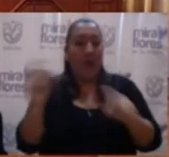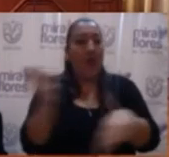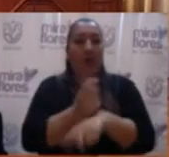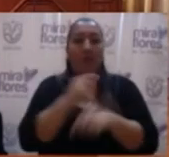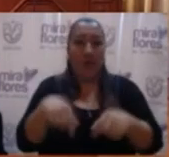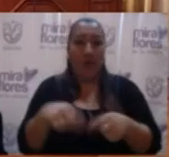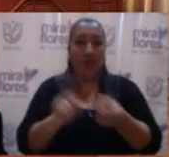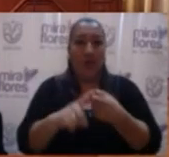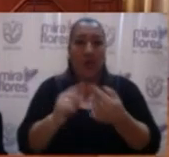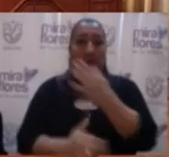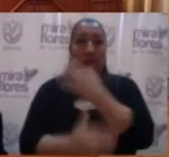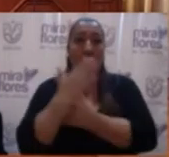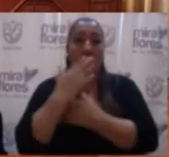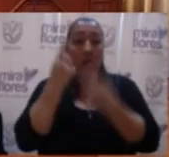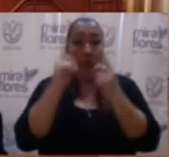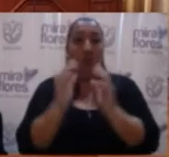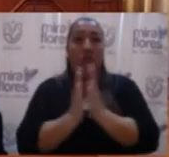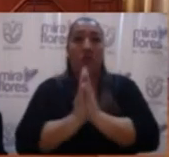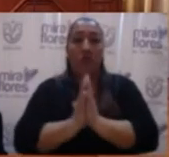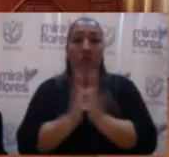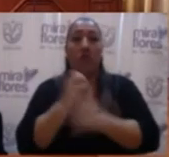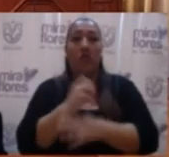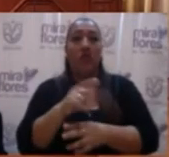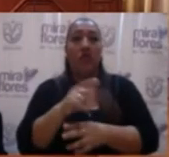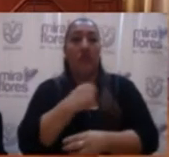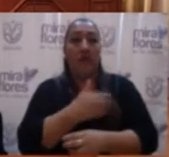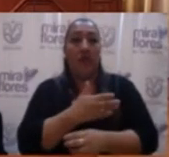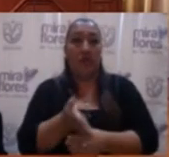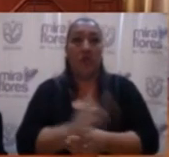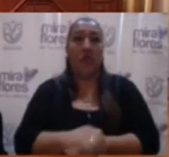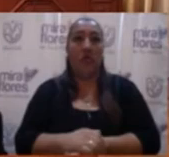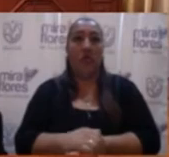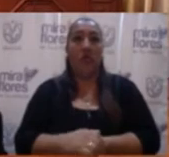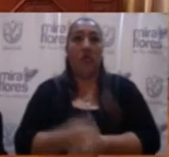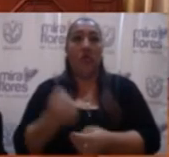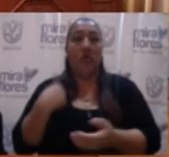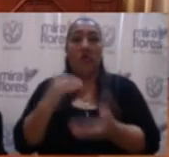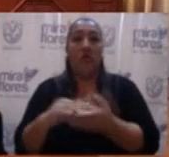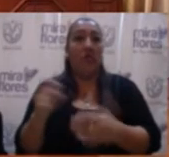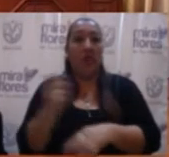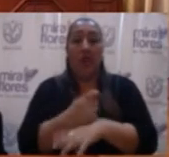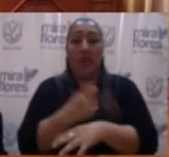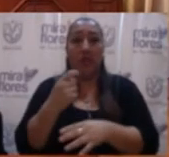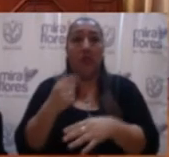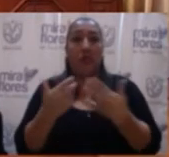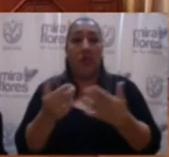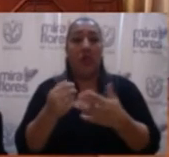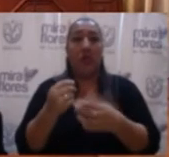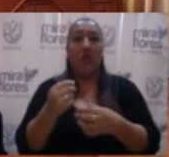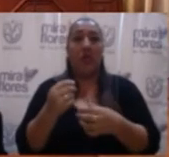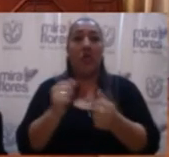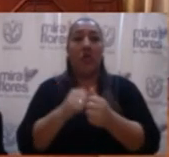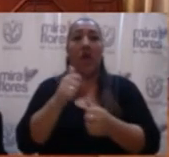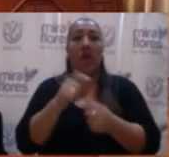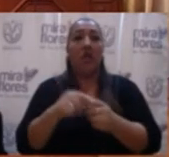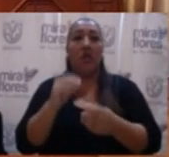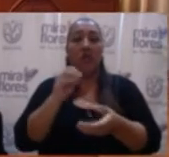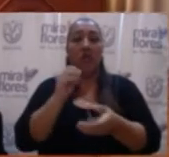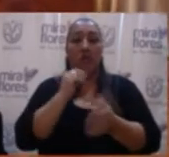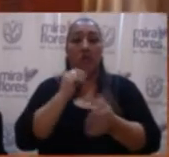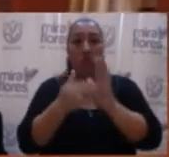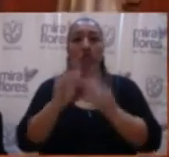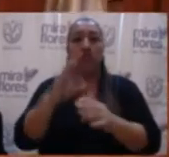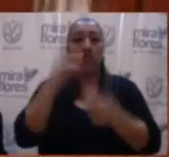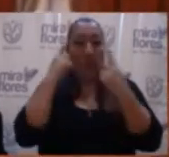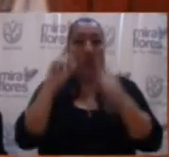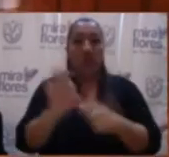los acuerdos tomados esta mañana. Aquellos miembros del Consejo que estén a favor de la aplicación inmediata y la exoneración del acta, si no se expresan